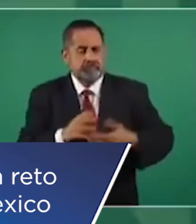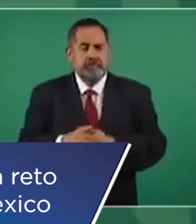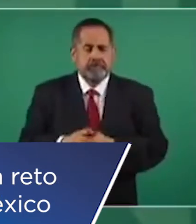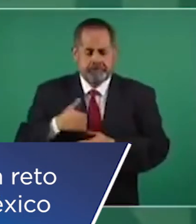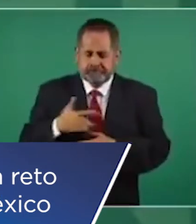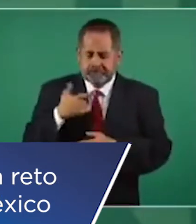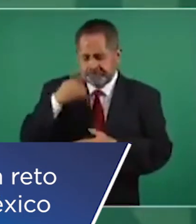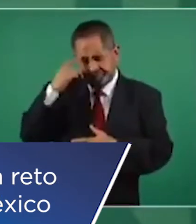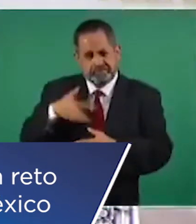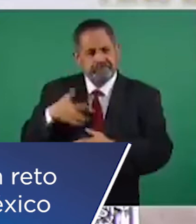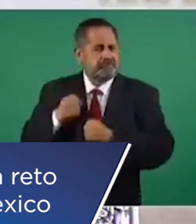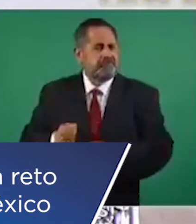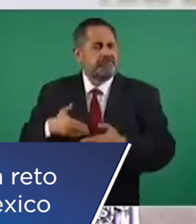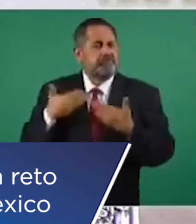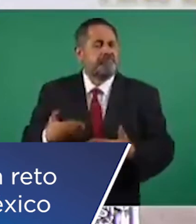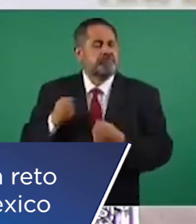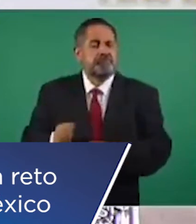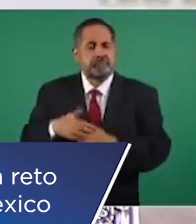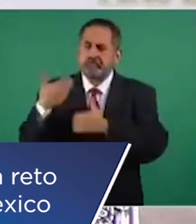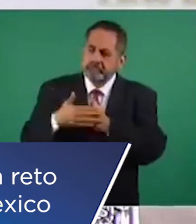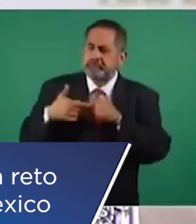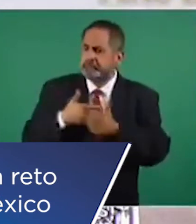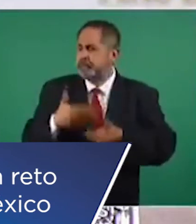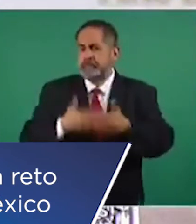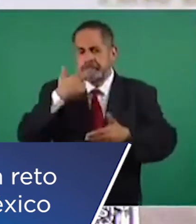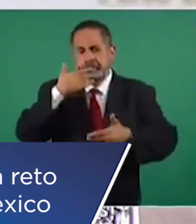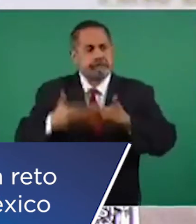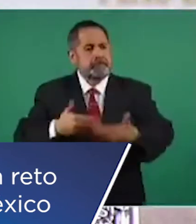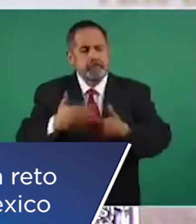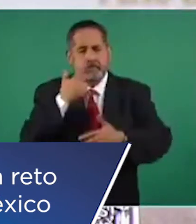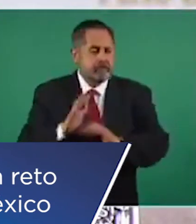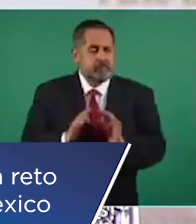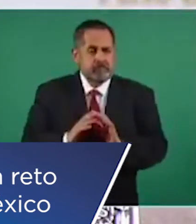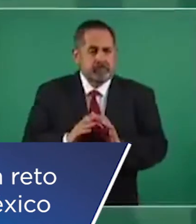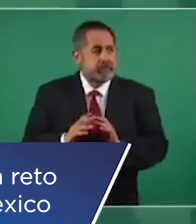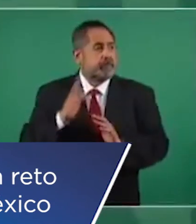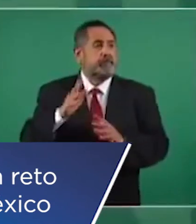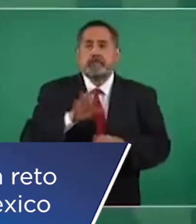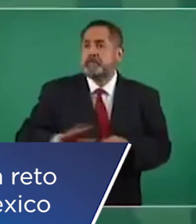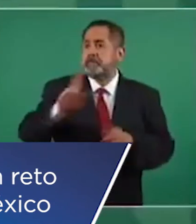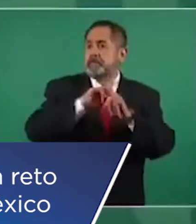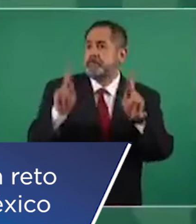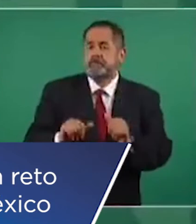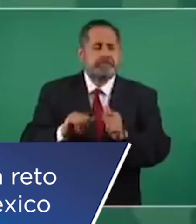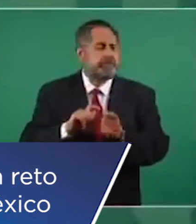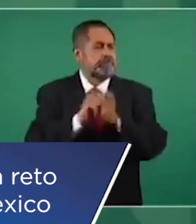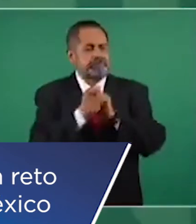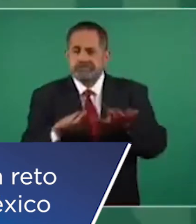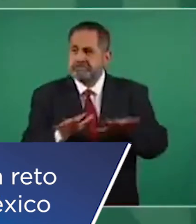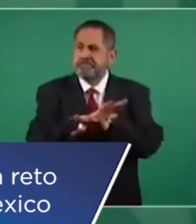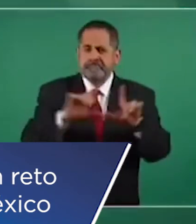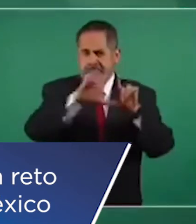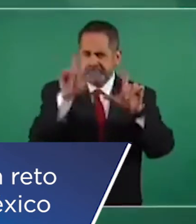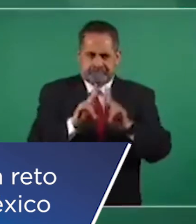tengo confianza de que vamos a seguir avanzando hasta pacificar el país. Es un desafío,